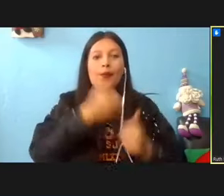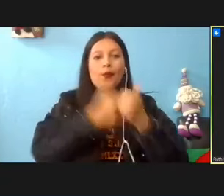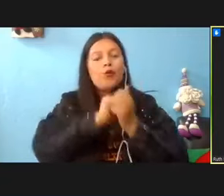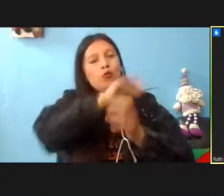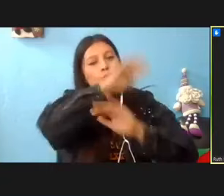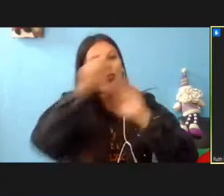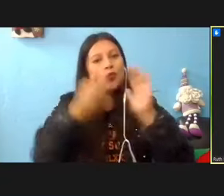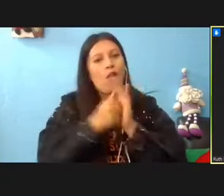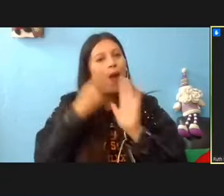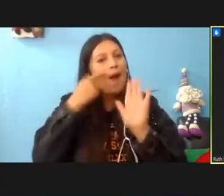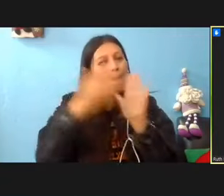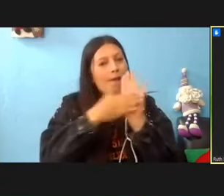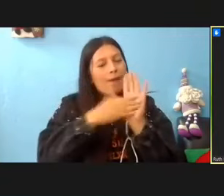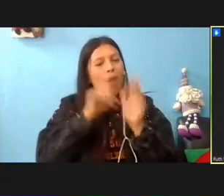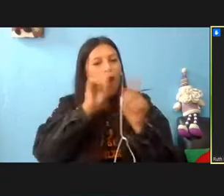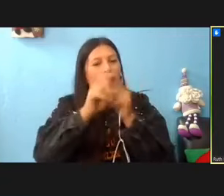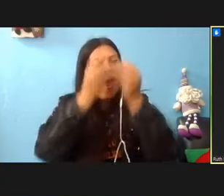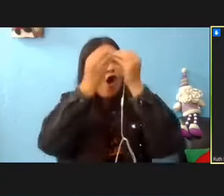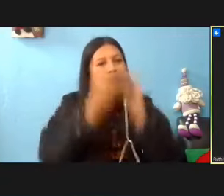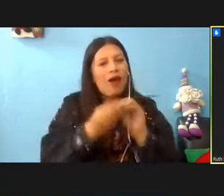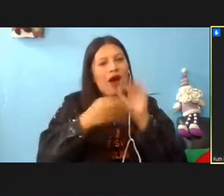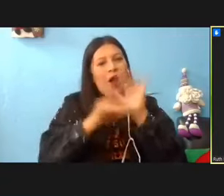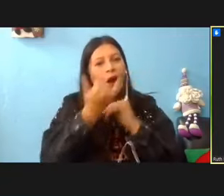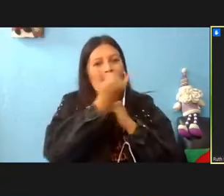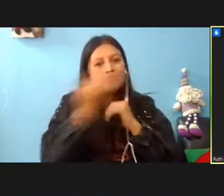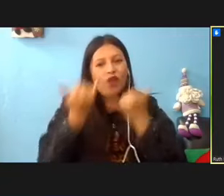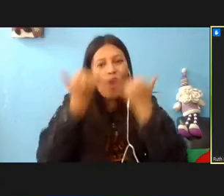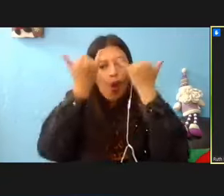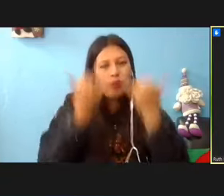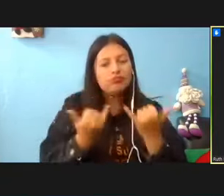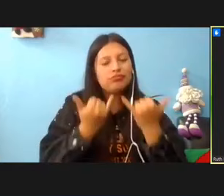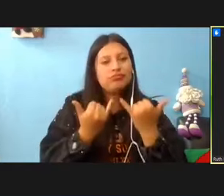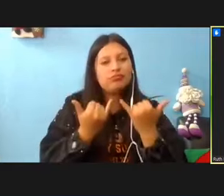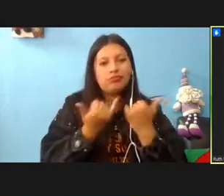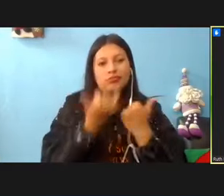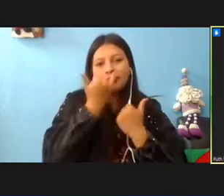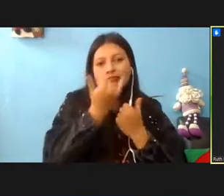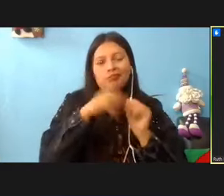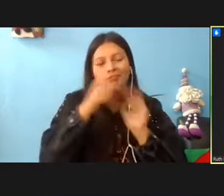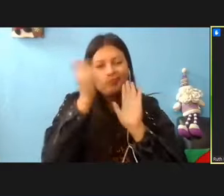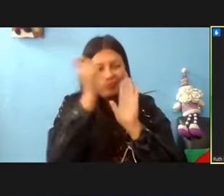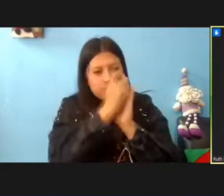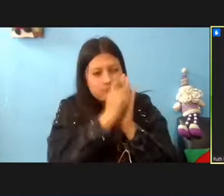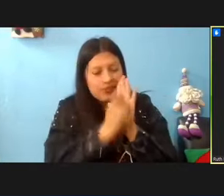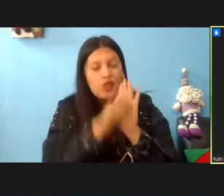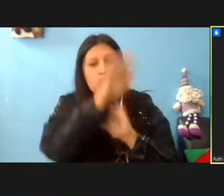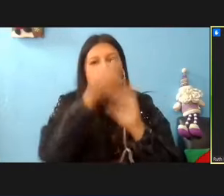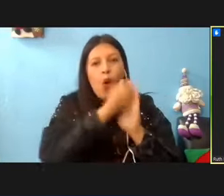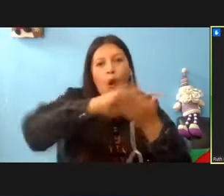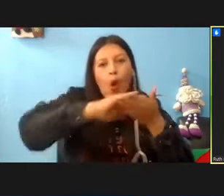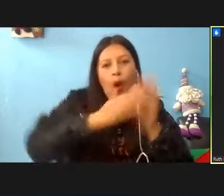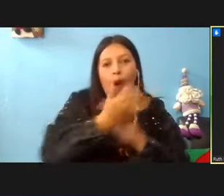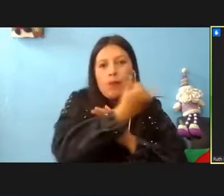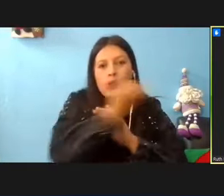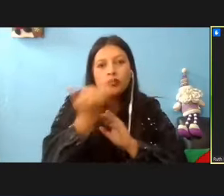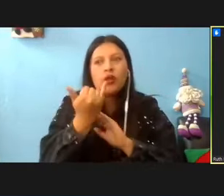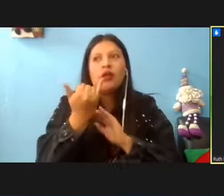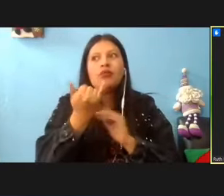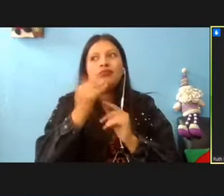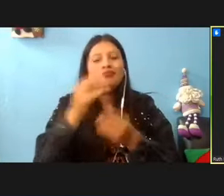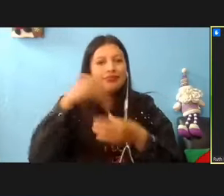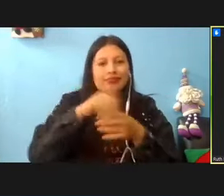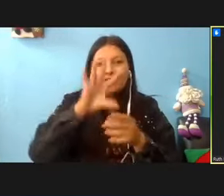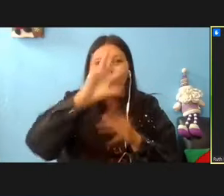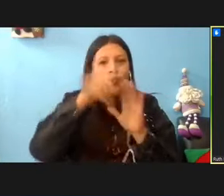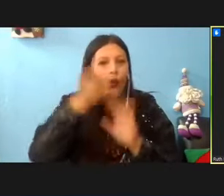estos soportes alternativos donde hoy se están, donde se está registrando y las comunidades están registrando la memoria